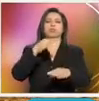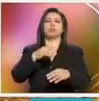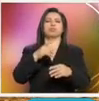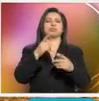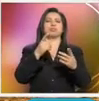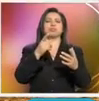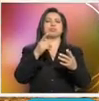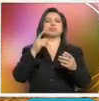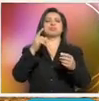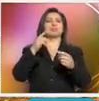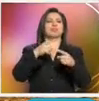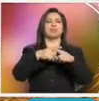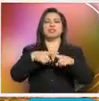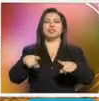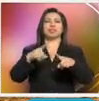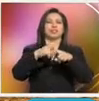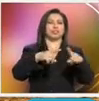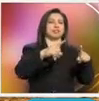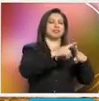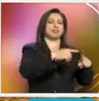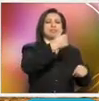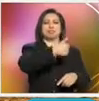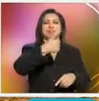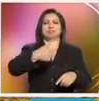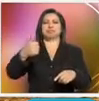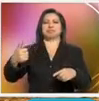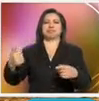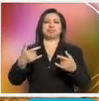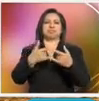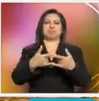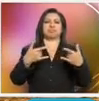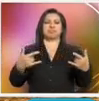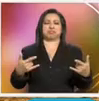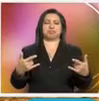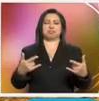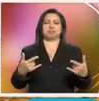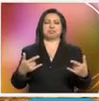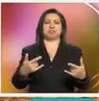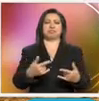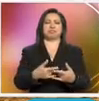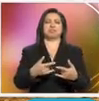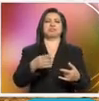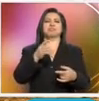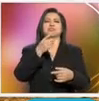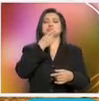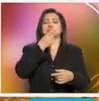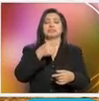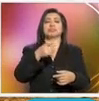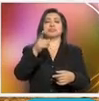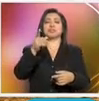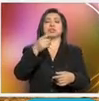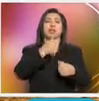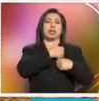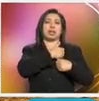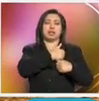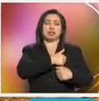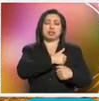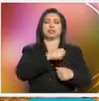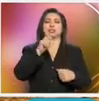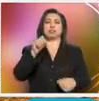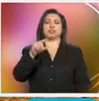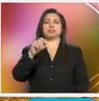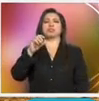No importa qué historia estén contando, yo lo platicaba con Nelson Carro, uno de los encargados de la programación de la Cineteca. En realidad son historias